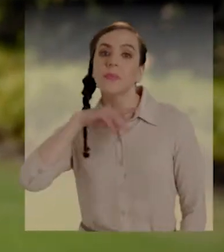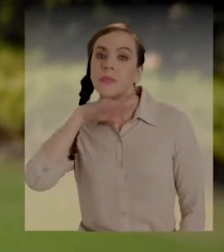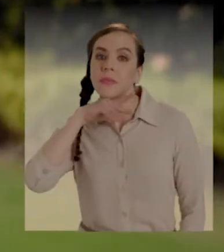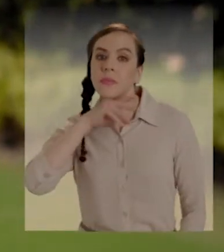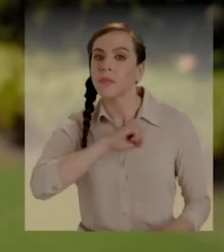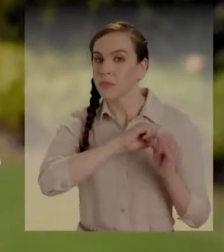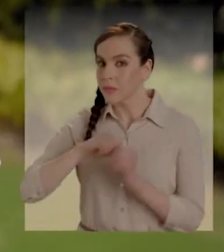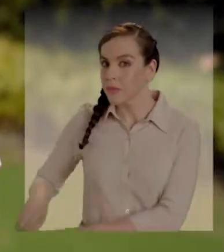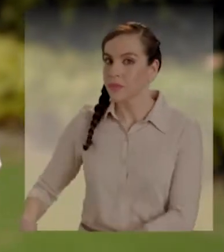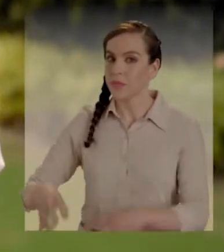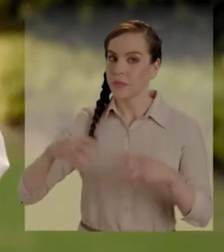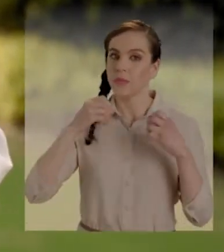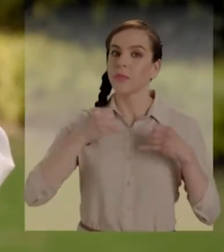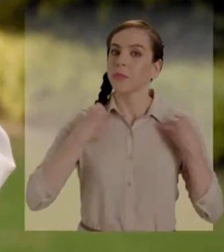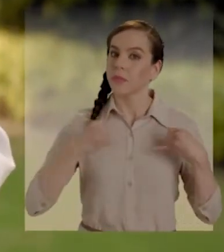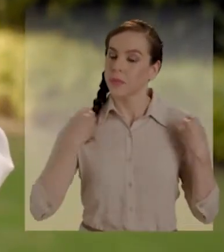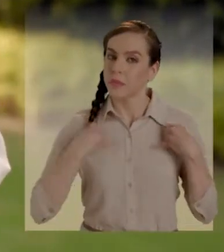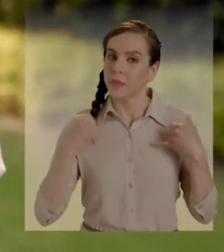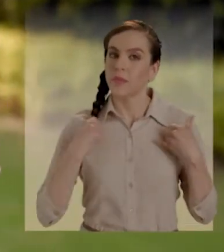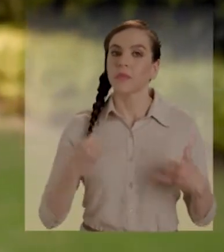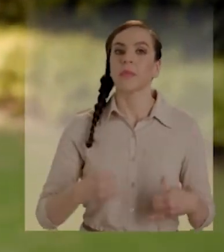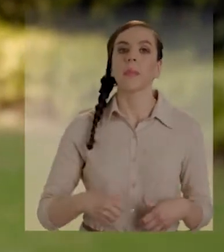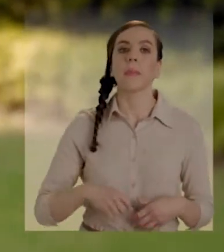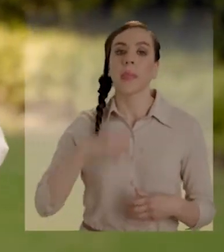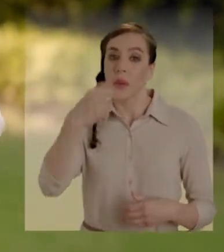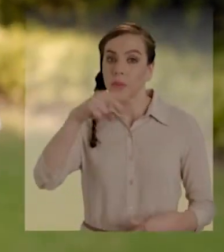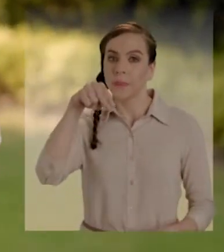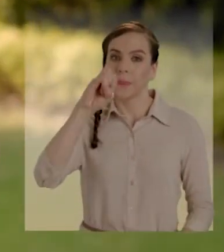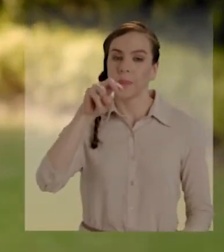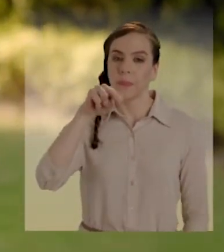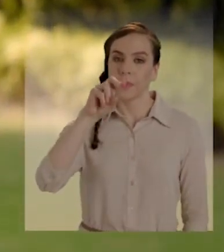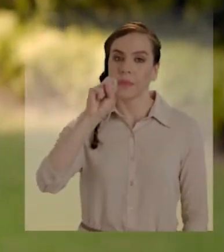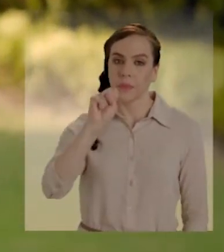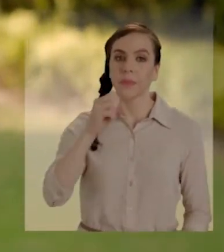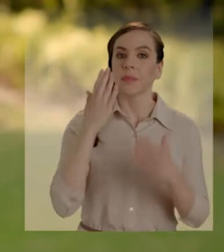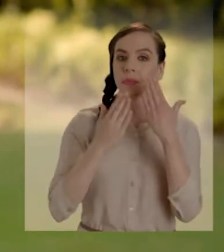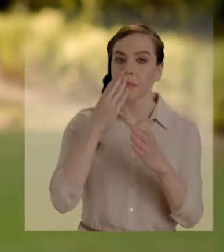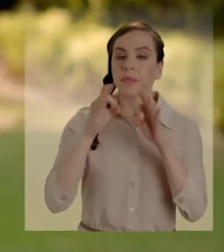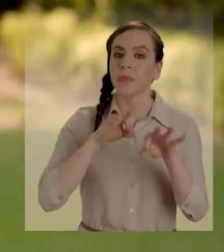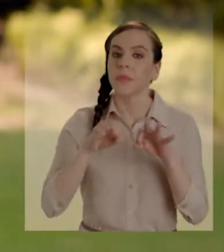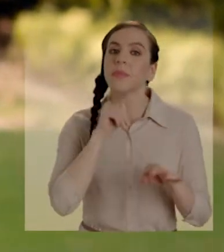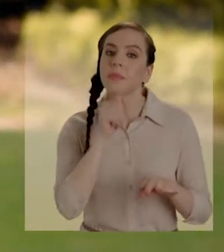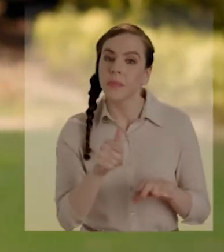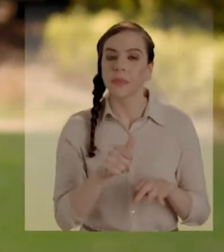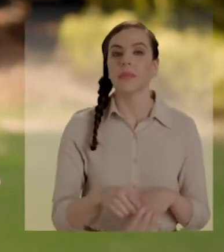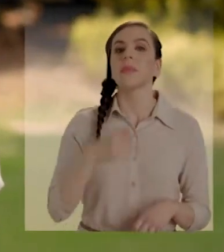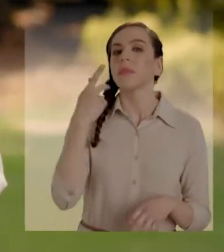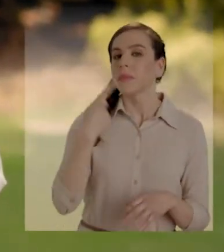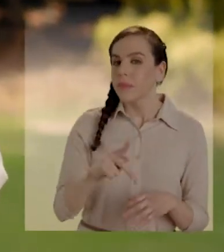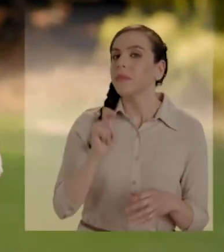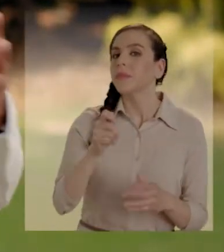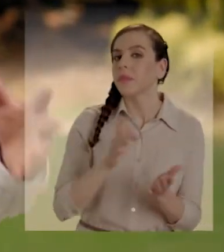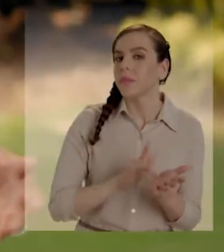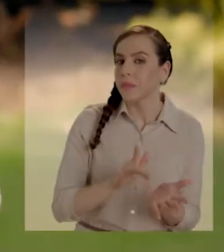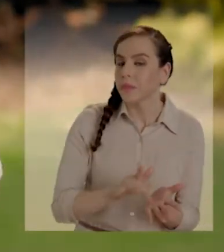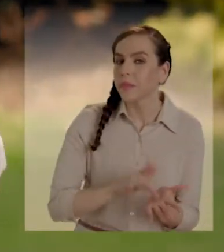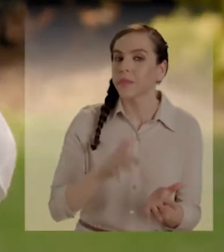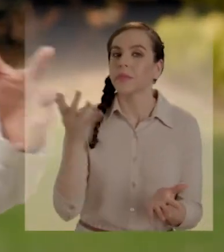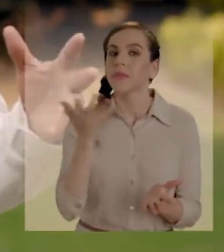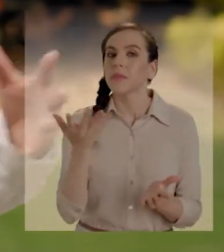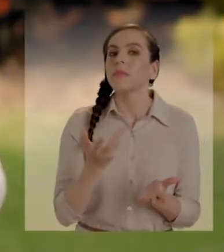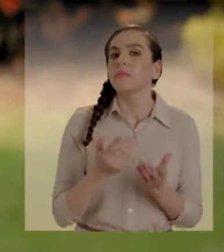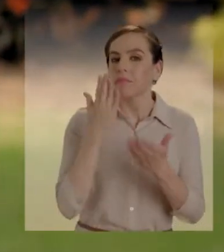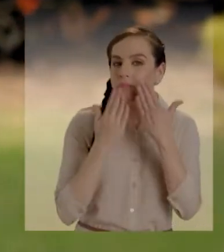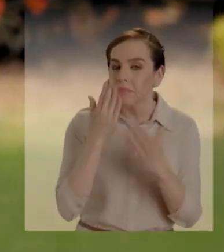Los gobiernos corruptos han dejado en el abandono a los jóvenes. Les llaman ninis, que ni estudian ni trabajan, pero no han hecho nada